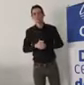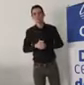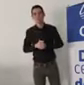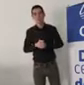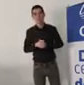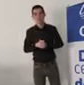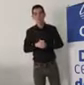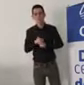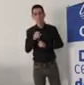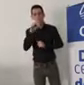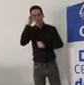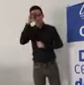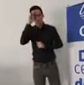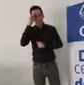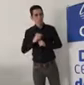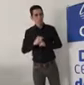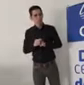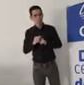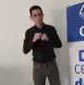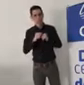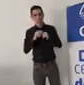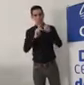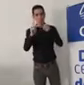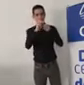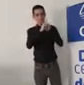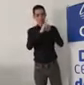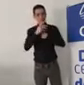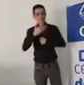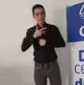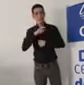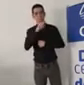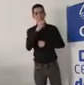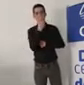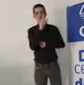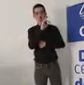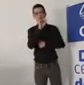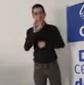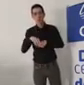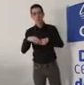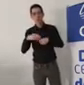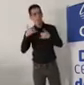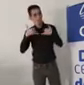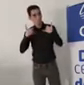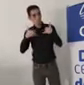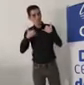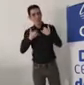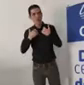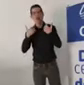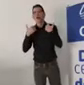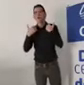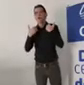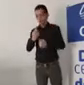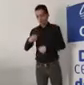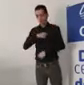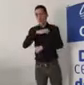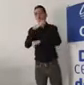reconocemos, uno entiende el poder de incidencia y la capacidad que tenemos de transformar nuestras realidades. Esta